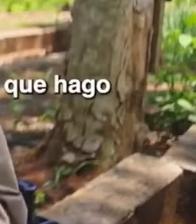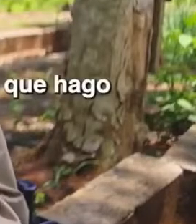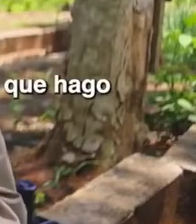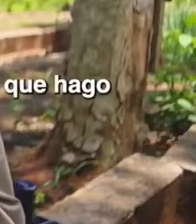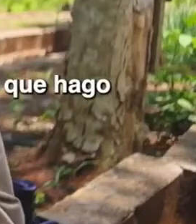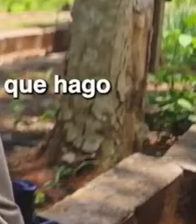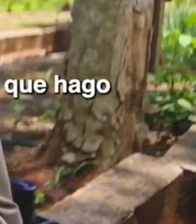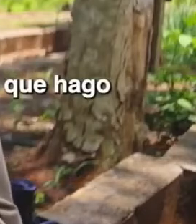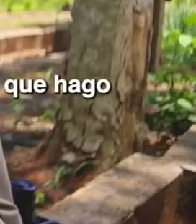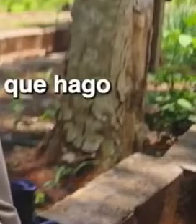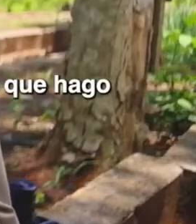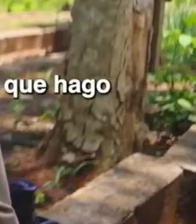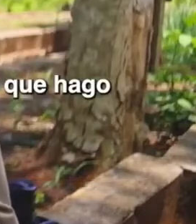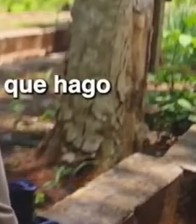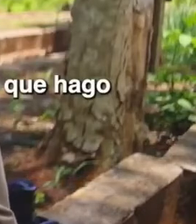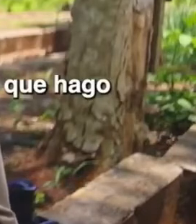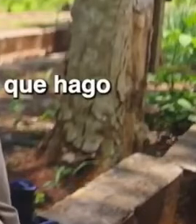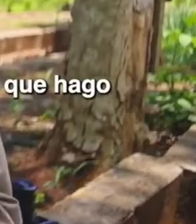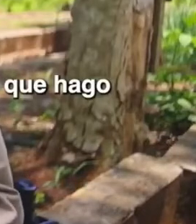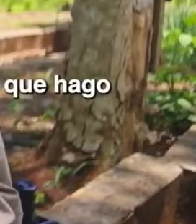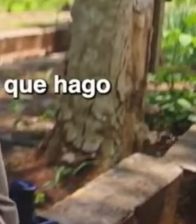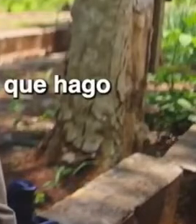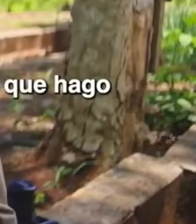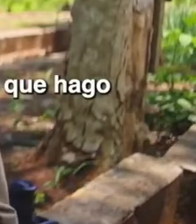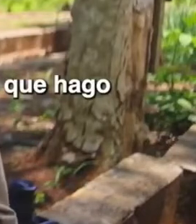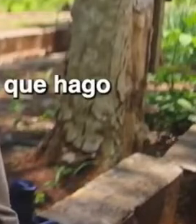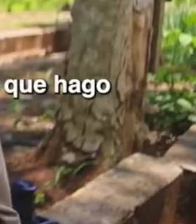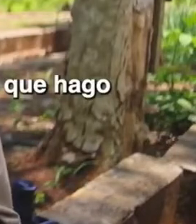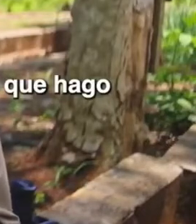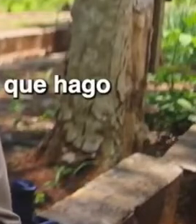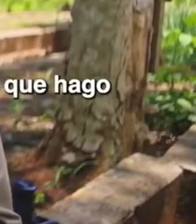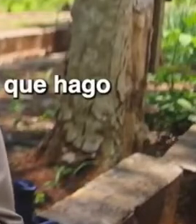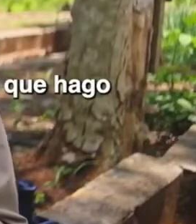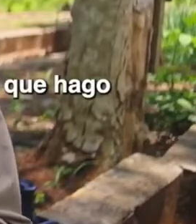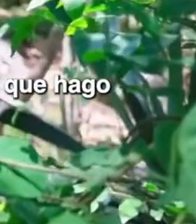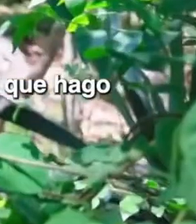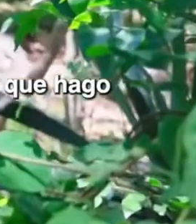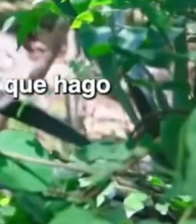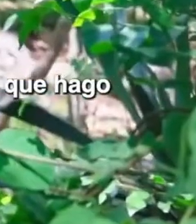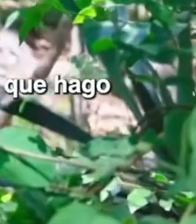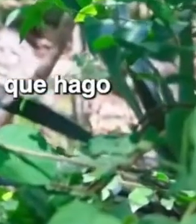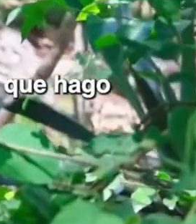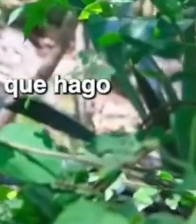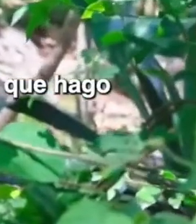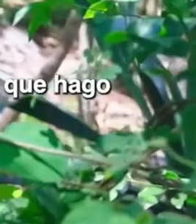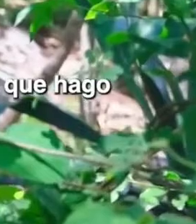Finalmente, filosóficamente, es el propósito de lo